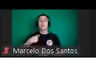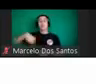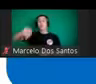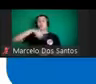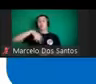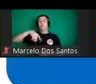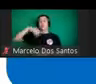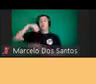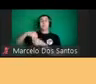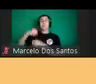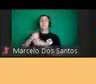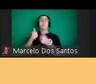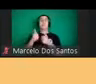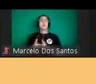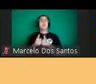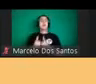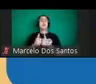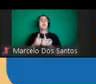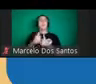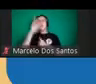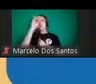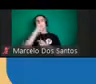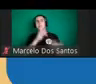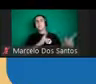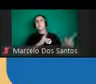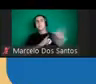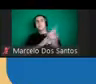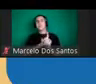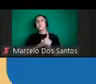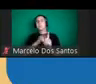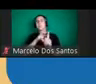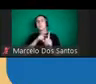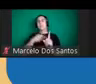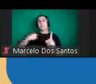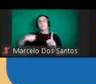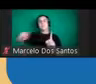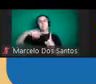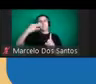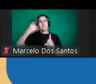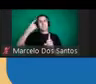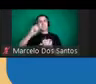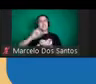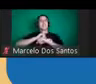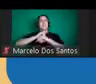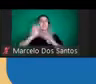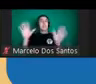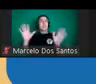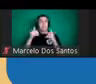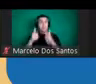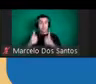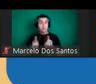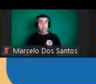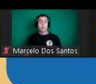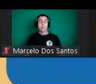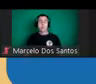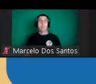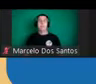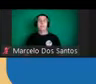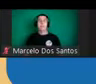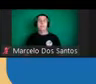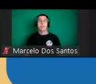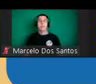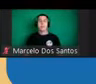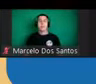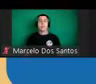referentes laborales. Entonces, recordando un poquitito ese concepto de discapacidad, que ya